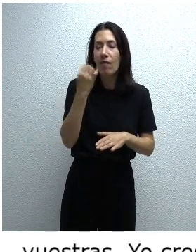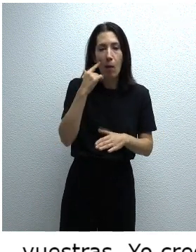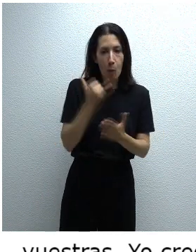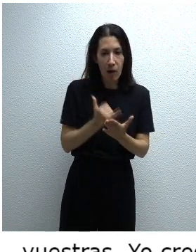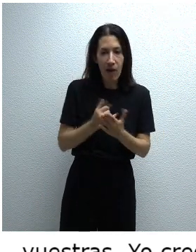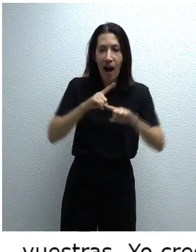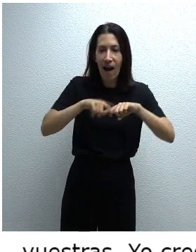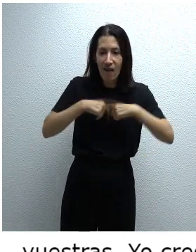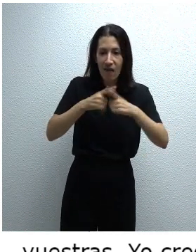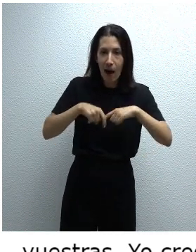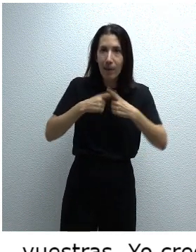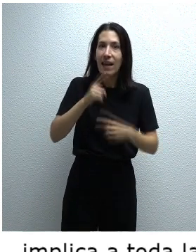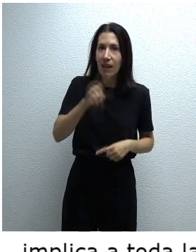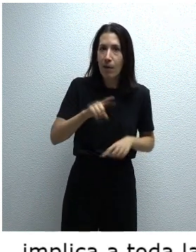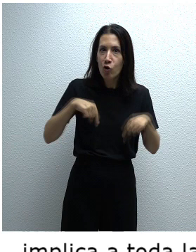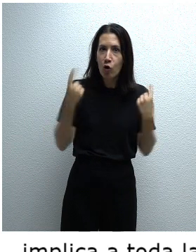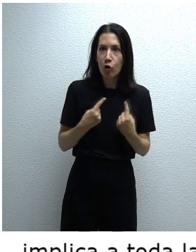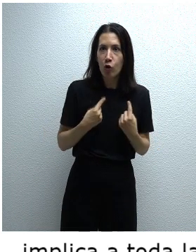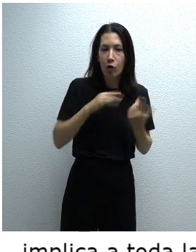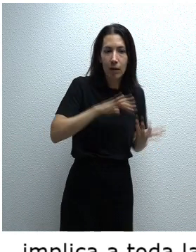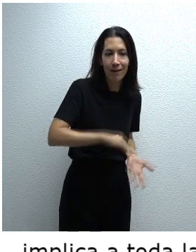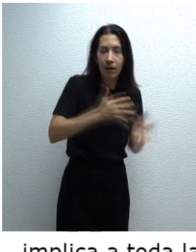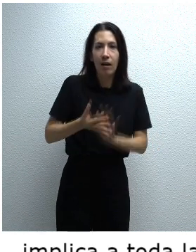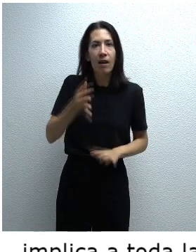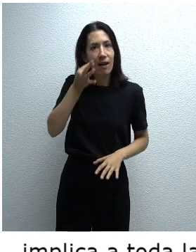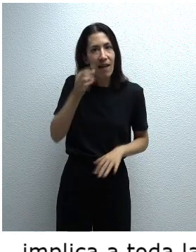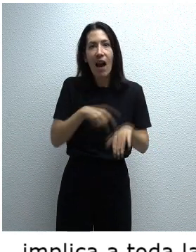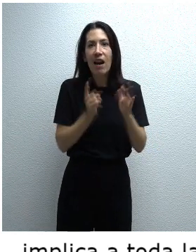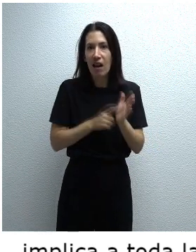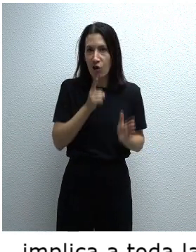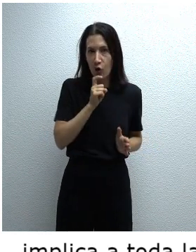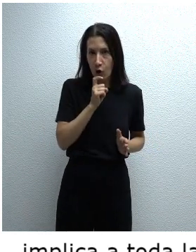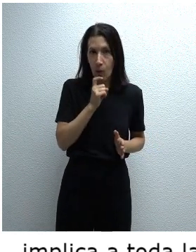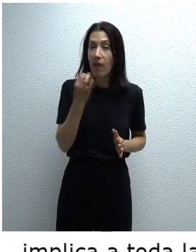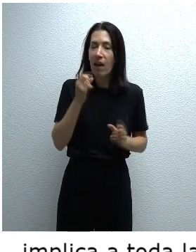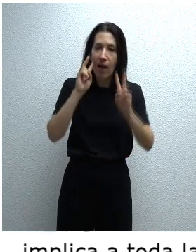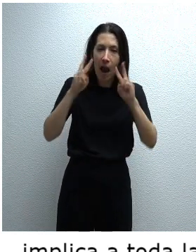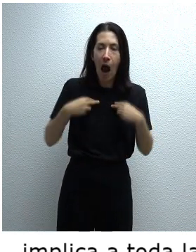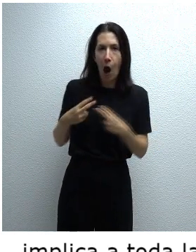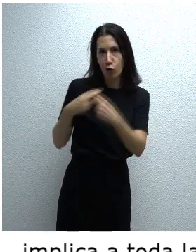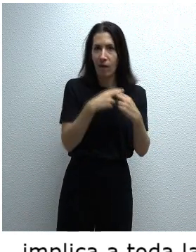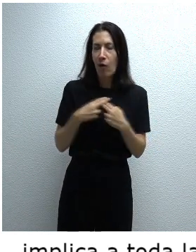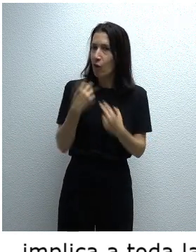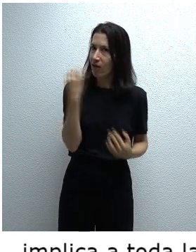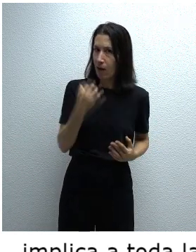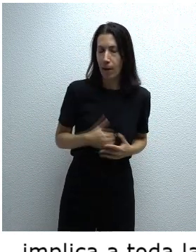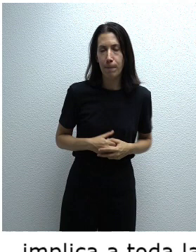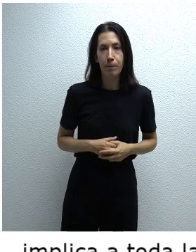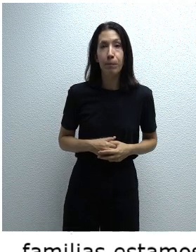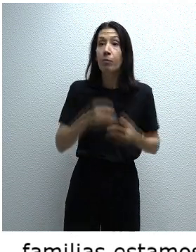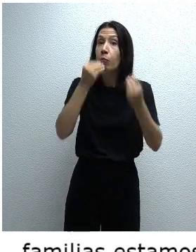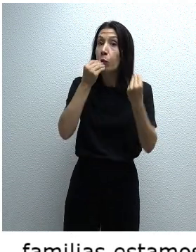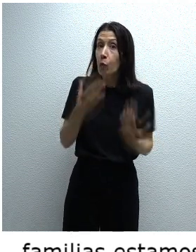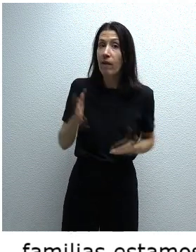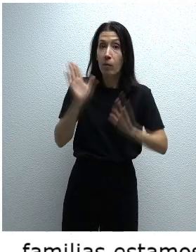a cabo esta ley. Y yo creo que ahí vamos a tener que estar todos haciendo esta autoevaluación. Muy bien, fenomenal. Pues para Cristina